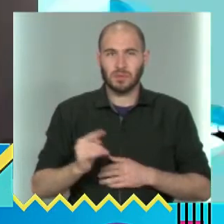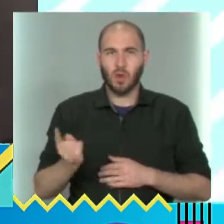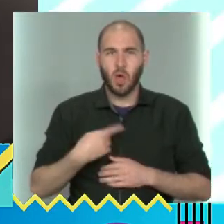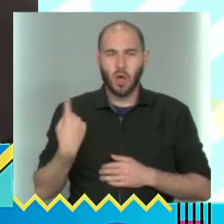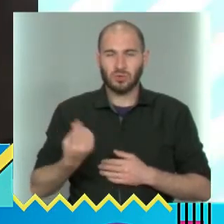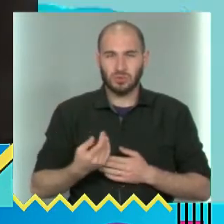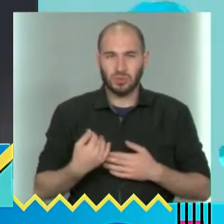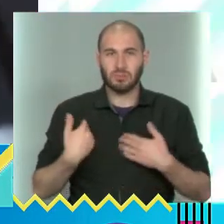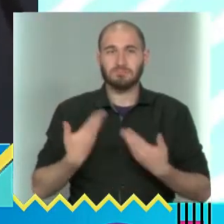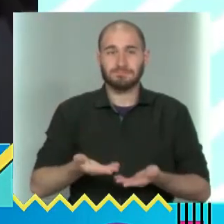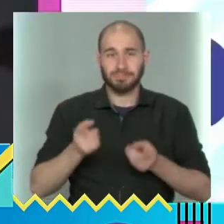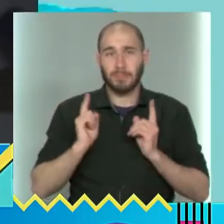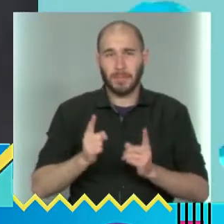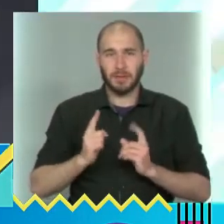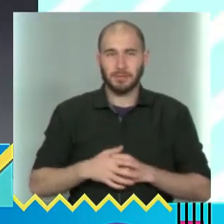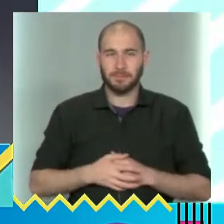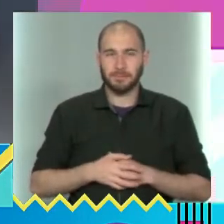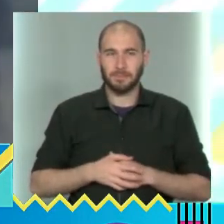poner, como lo hemos hecho,